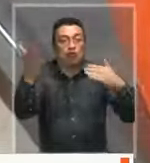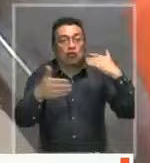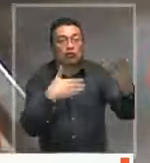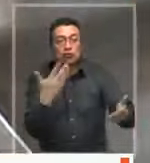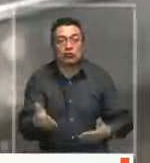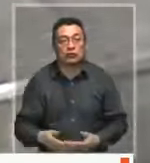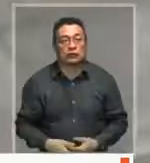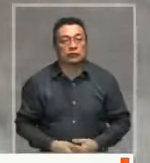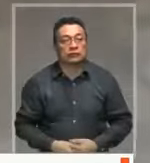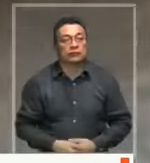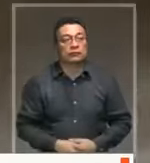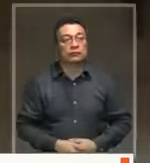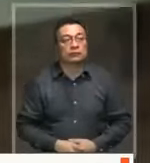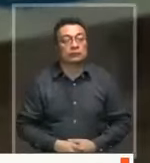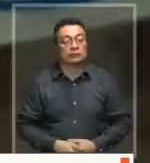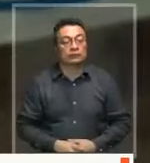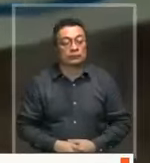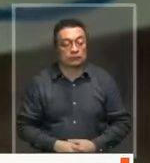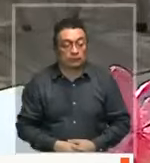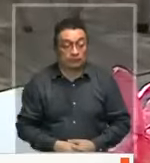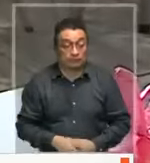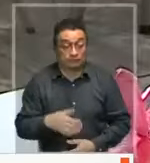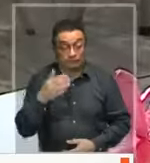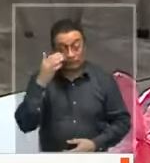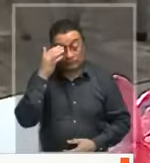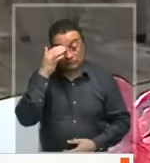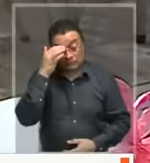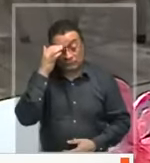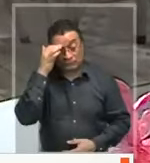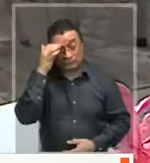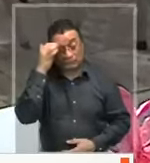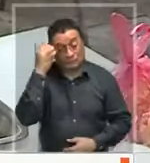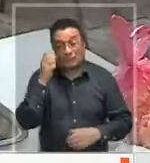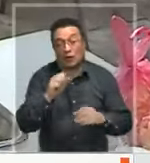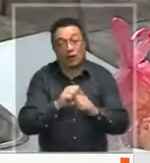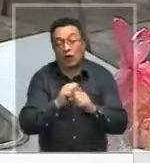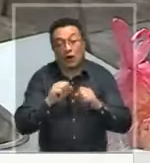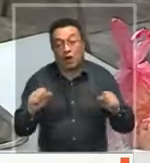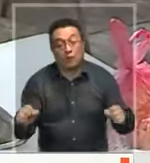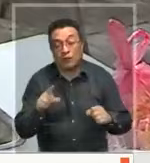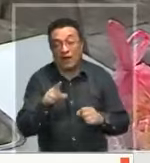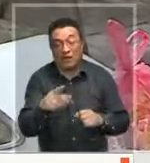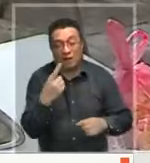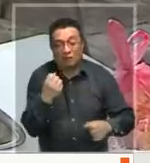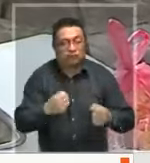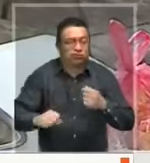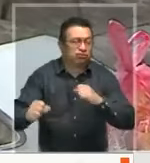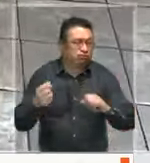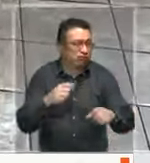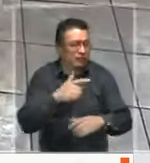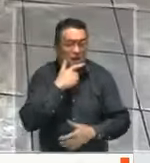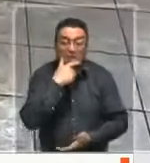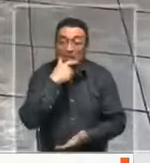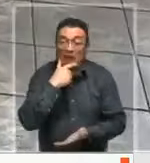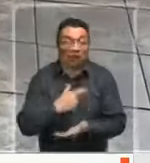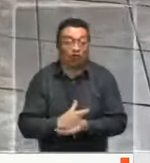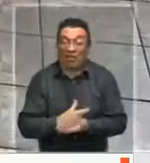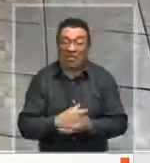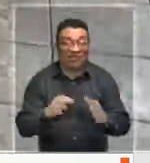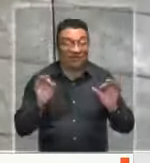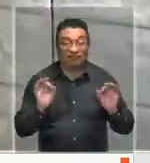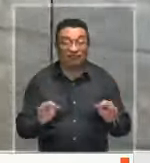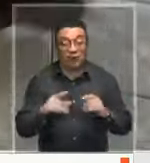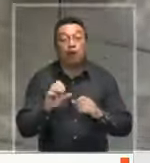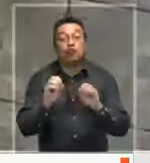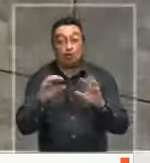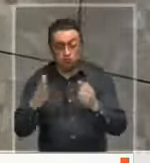Sí, yo lo despido entonces y tú. No puede ser que hay personas que actúen de esa manera, ¿eh? En un momento que hay muchos voluntarios, mucha gente que ayuda, y